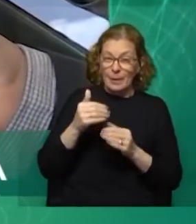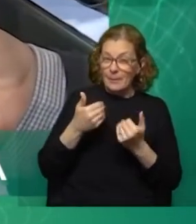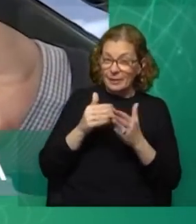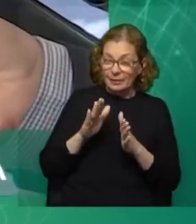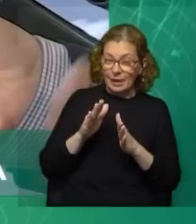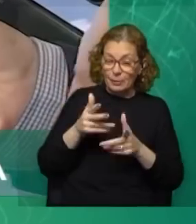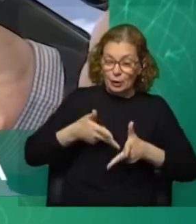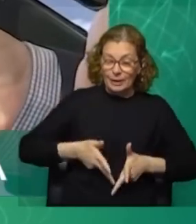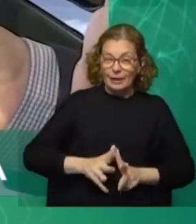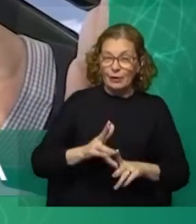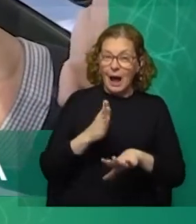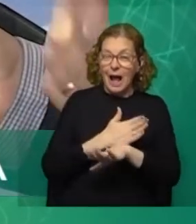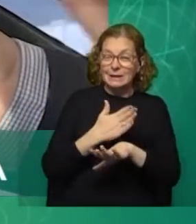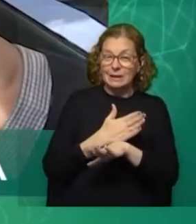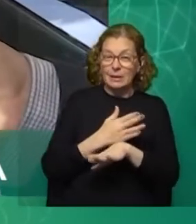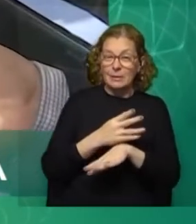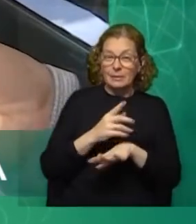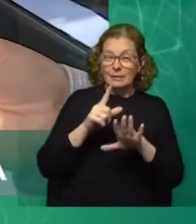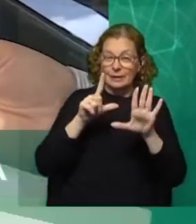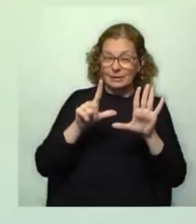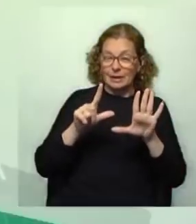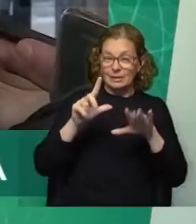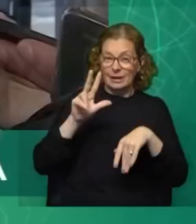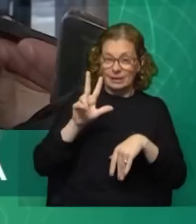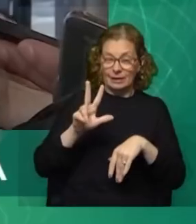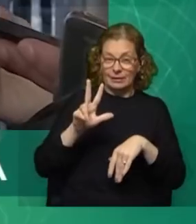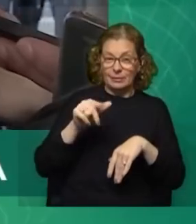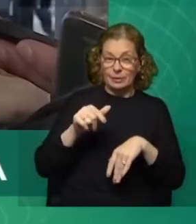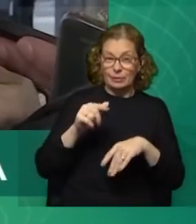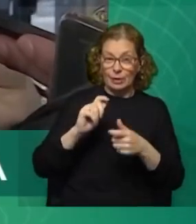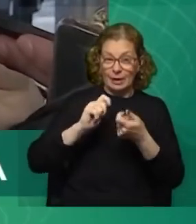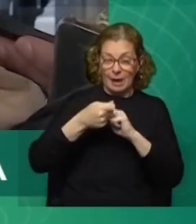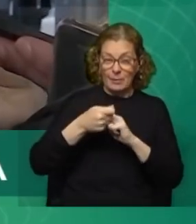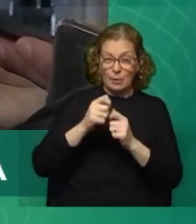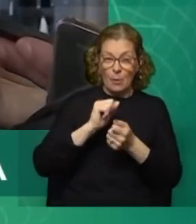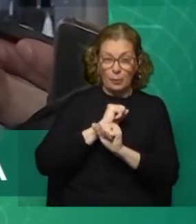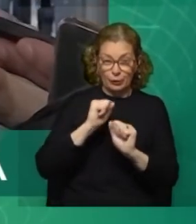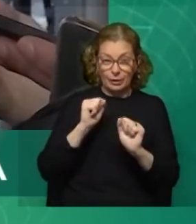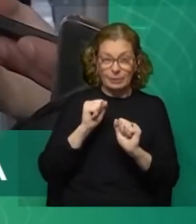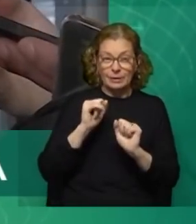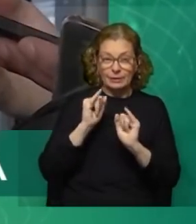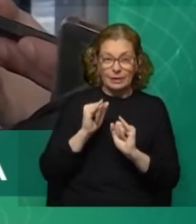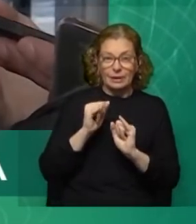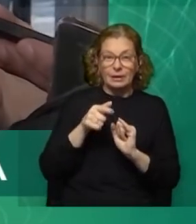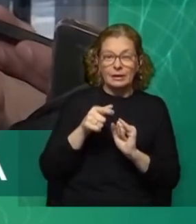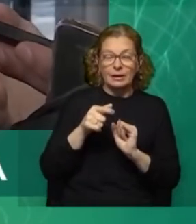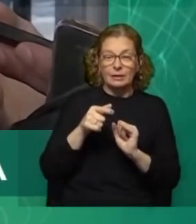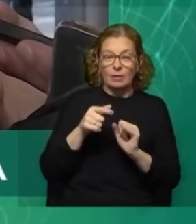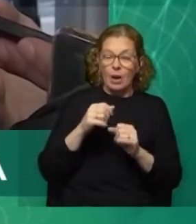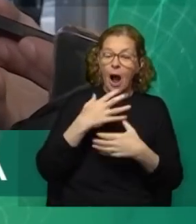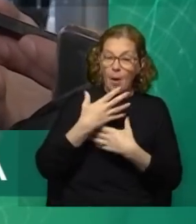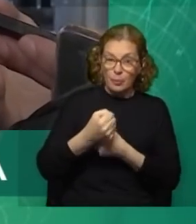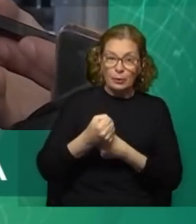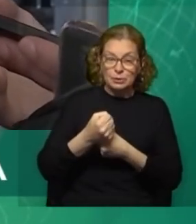a regir para los nacidos anteriores al año 73 pero esta es la reforma posible Esta es la reforma que En definitiva le da